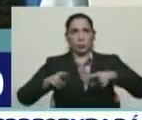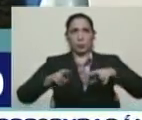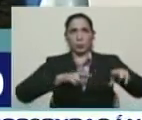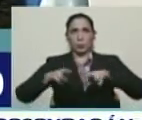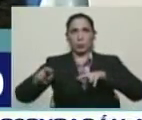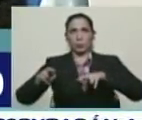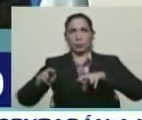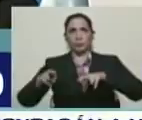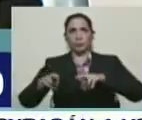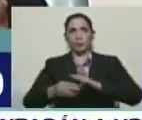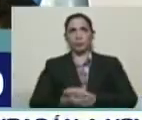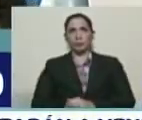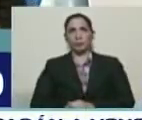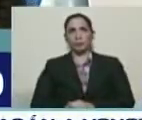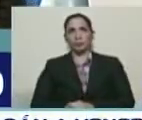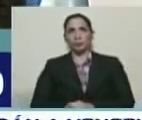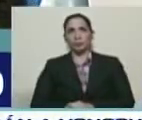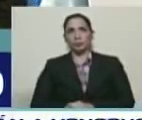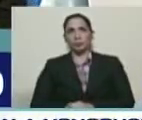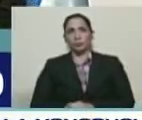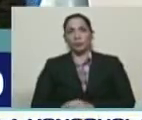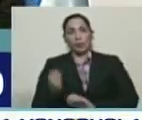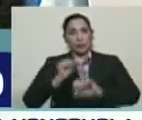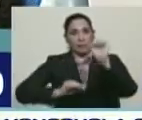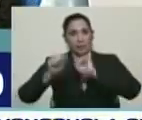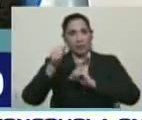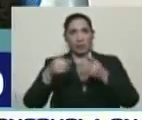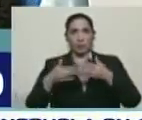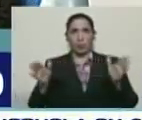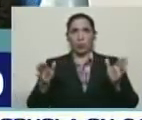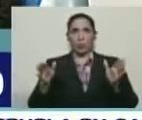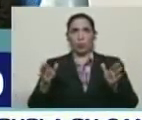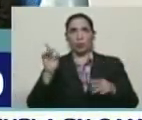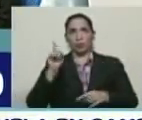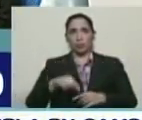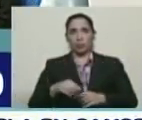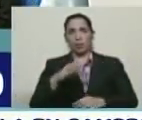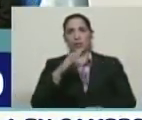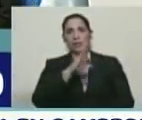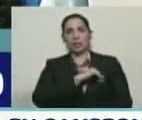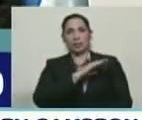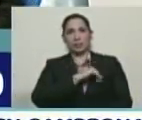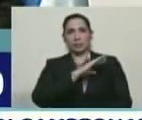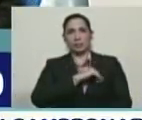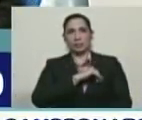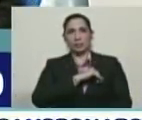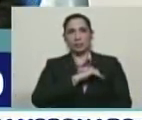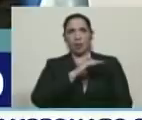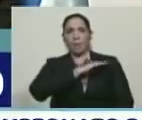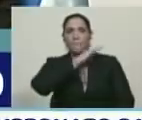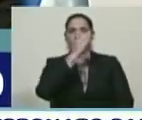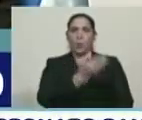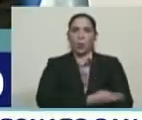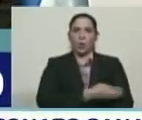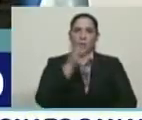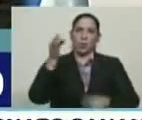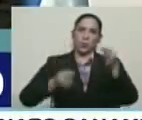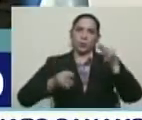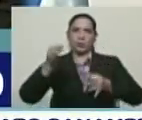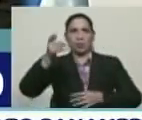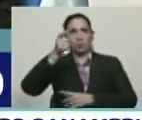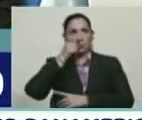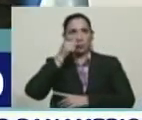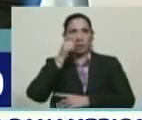CNE, Defensoría del Pueblo, Defensa Pública, 6CPC y Poder Judicial, supervisarán